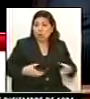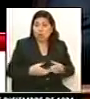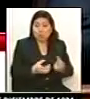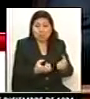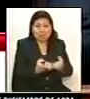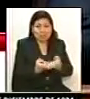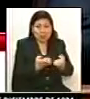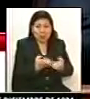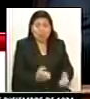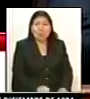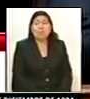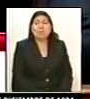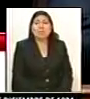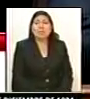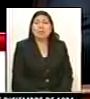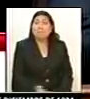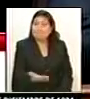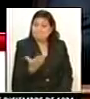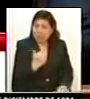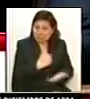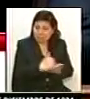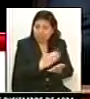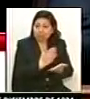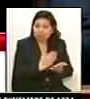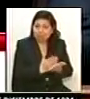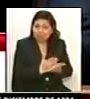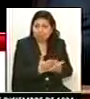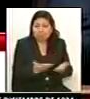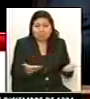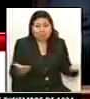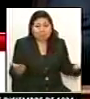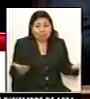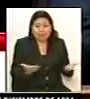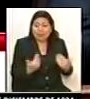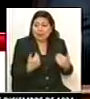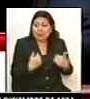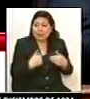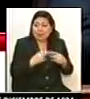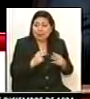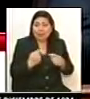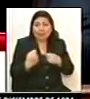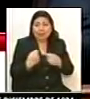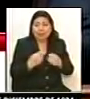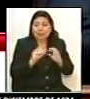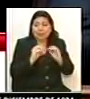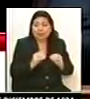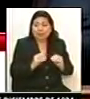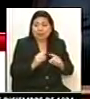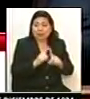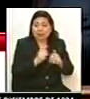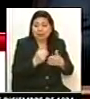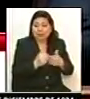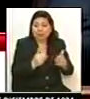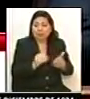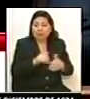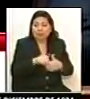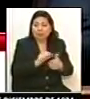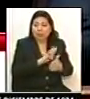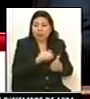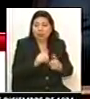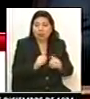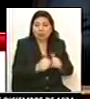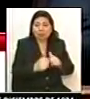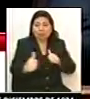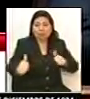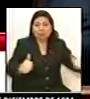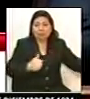Economía que pida un cuarto intermedio. De lo contrario, señor, tendríamos que vernos obligados a plantear una cuestión previa para votar todo por